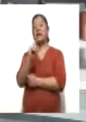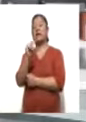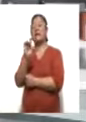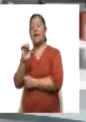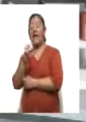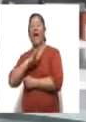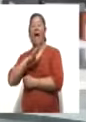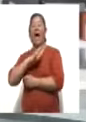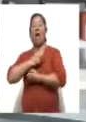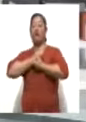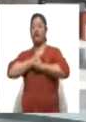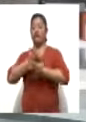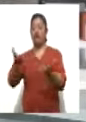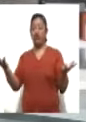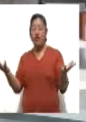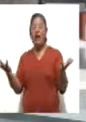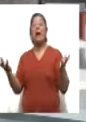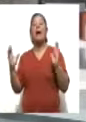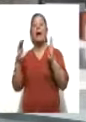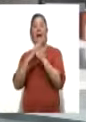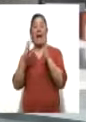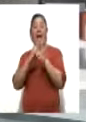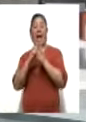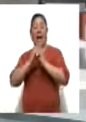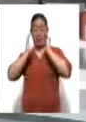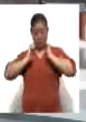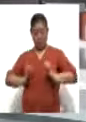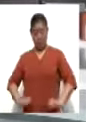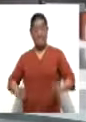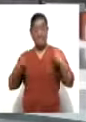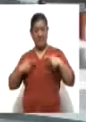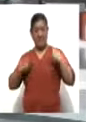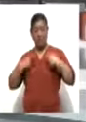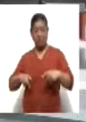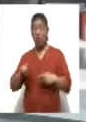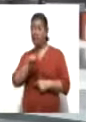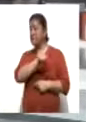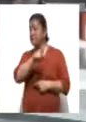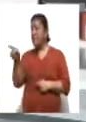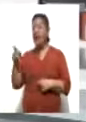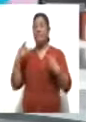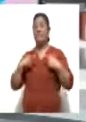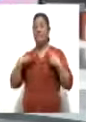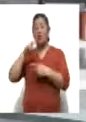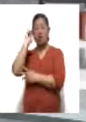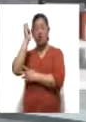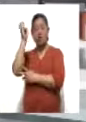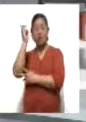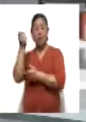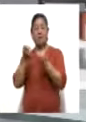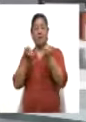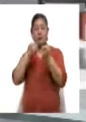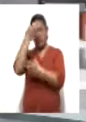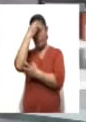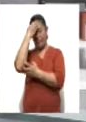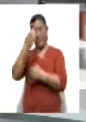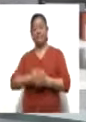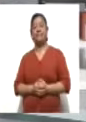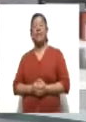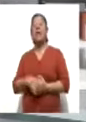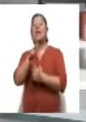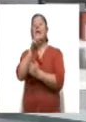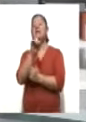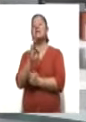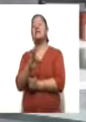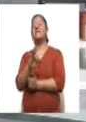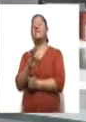del Estado paquetes de protección sanitaria a operadores del transporte público. Inician el DIF estatal y el